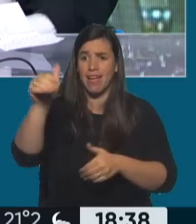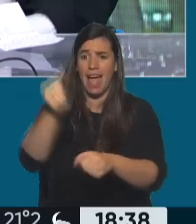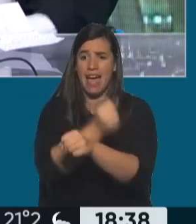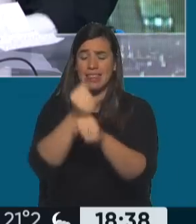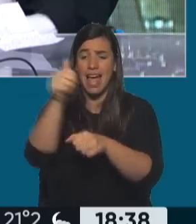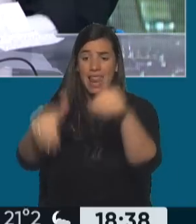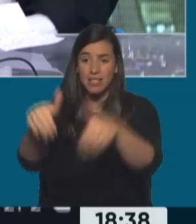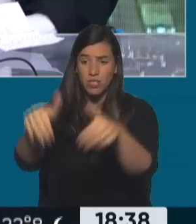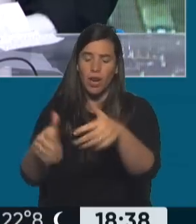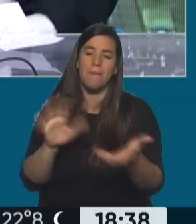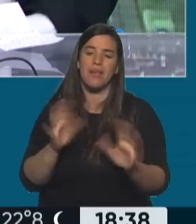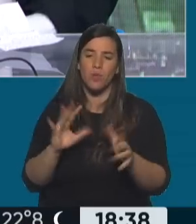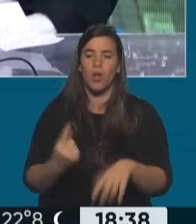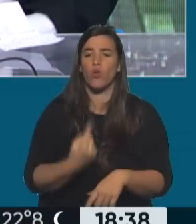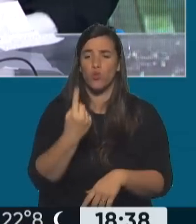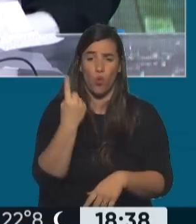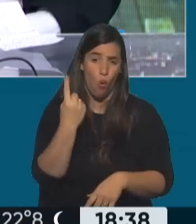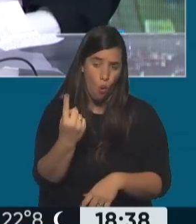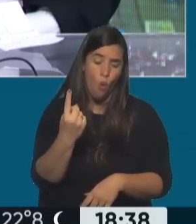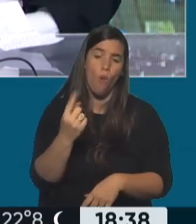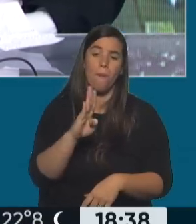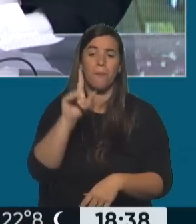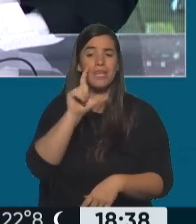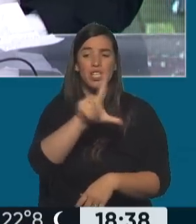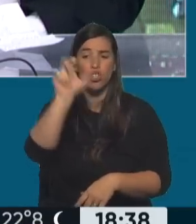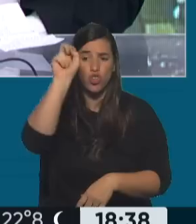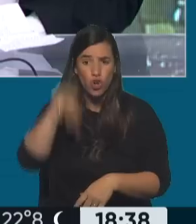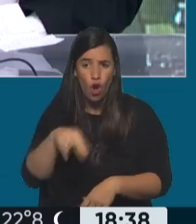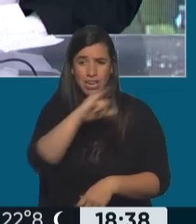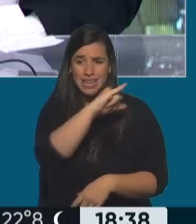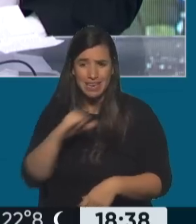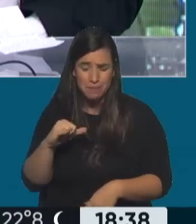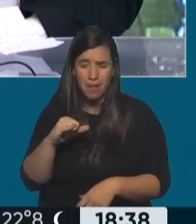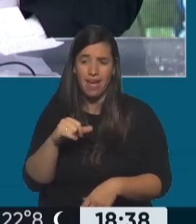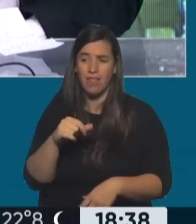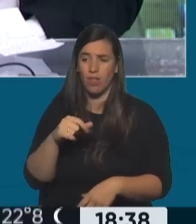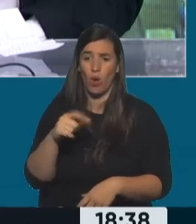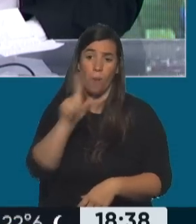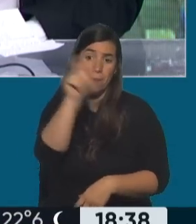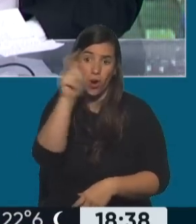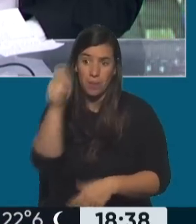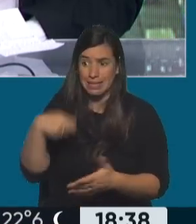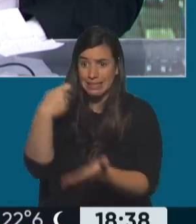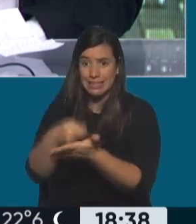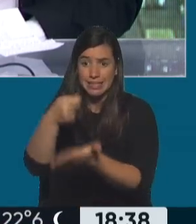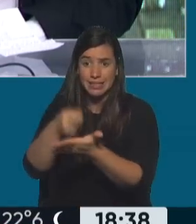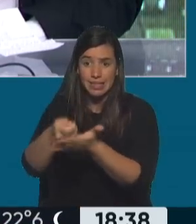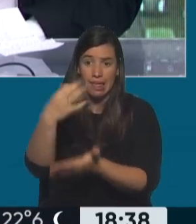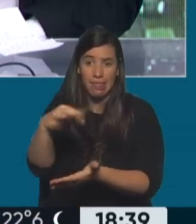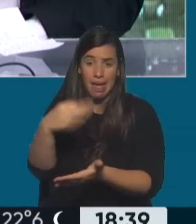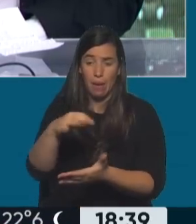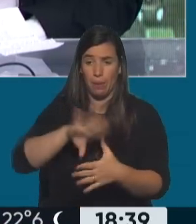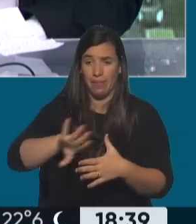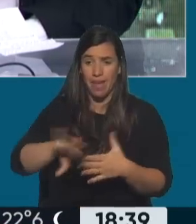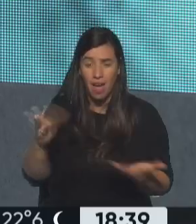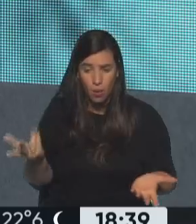por mes hasta las elecciones. ¿Lo van a pagar eso? Bueno, hoy, por ejemplo, hubo una colocación. ¿Esos títulos están